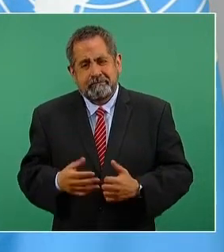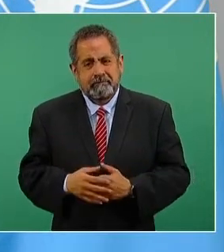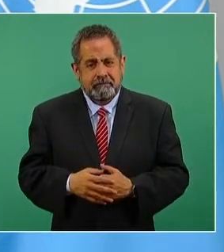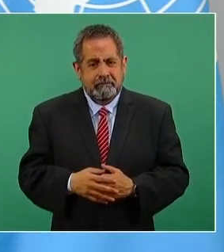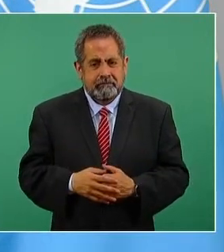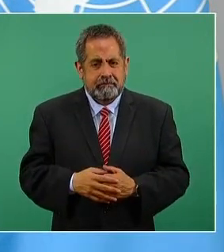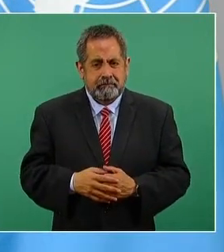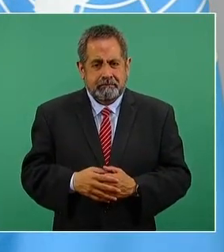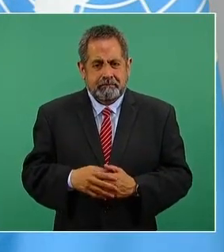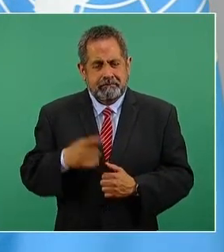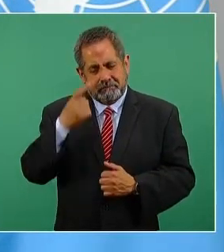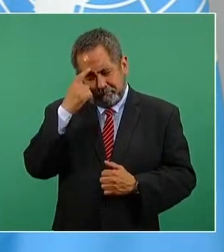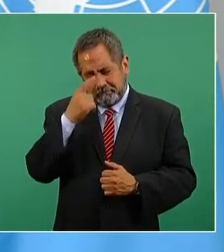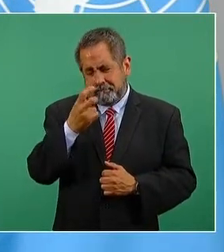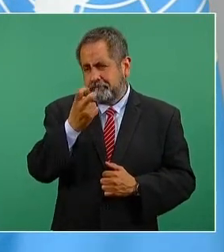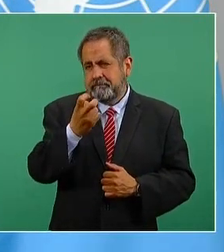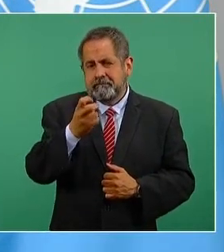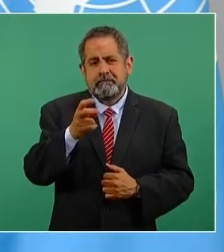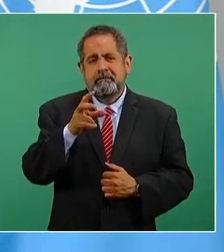que no nos